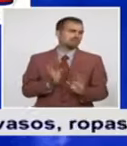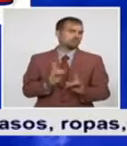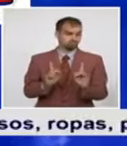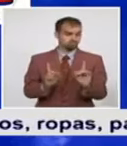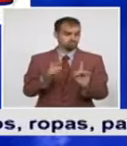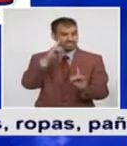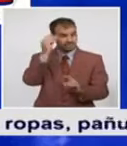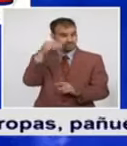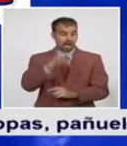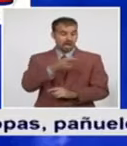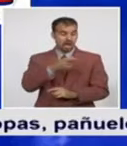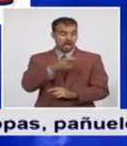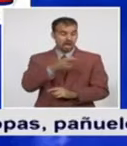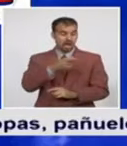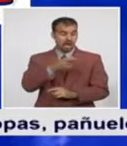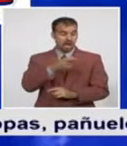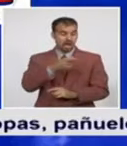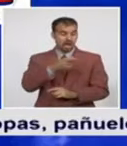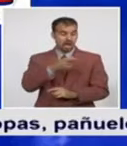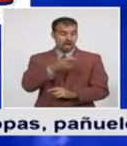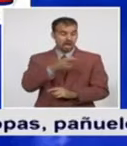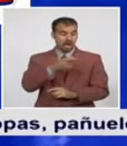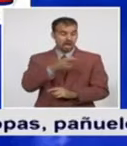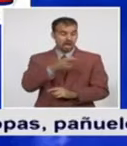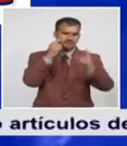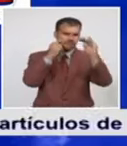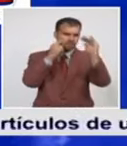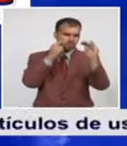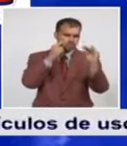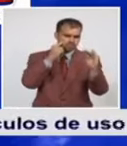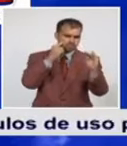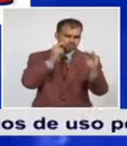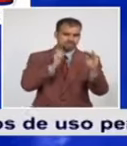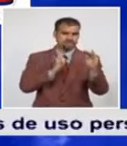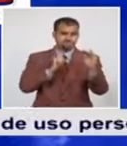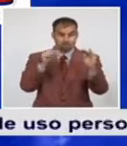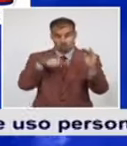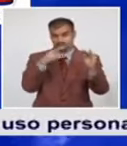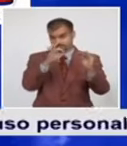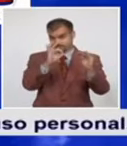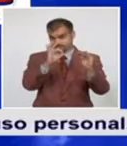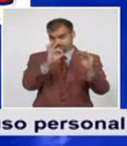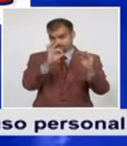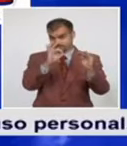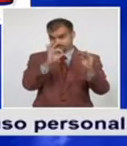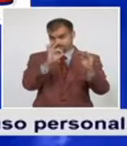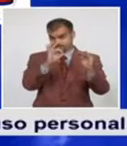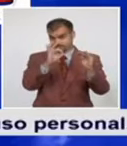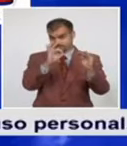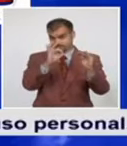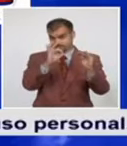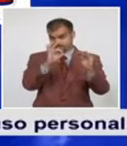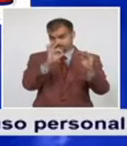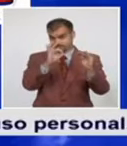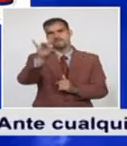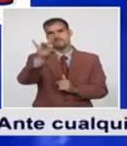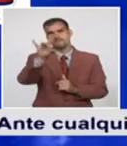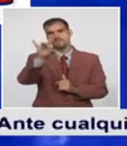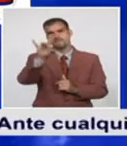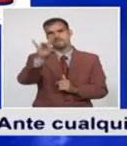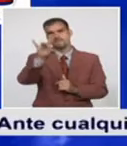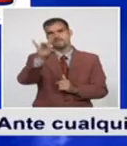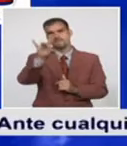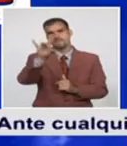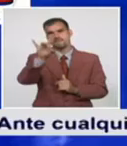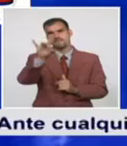ayer fue la cifra más baja de casos autóctonos de los últimos 15 días. Reitero,